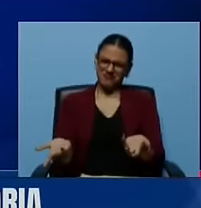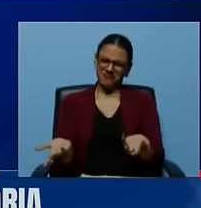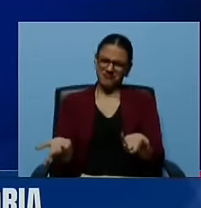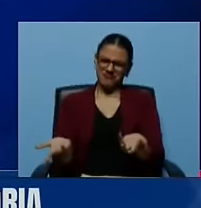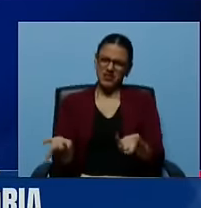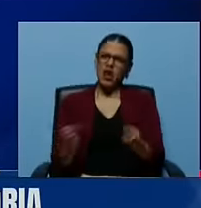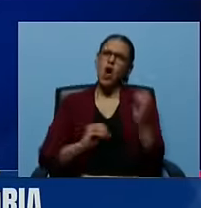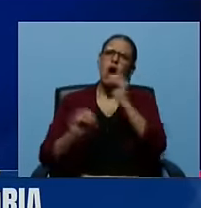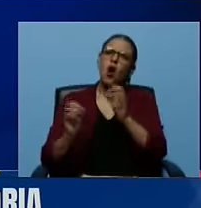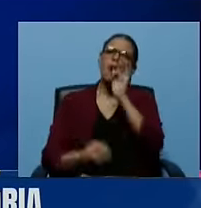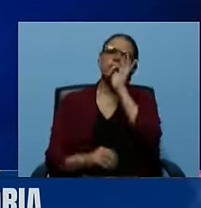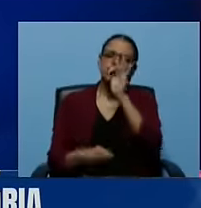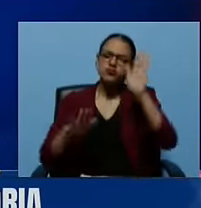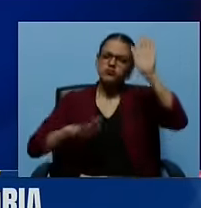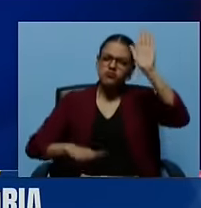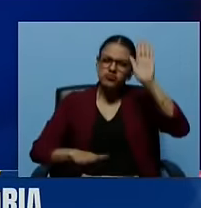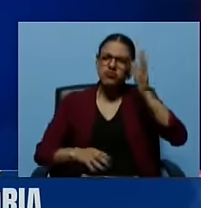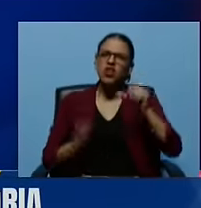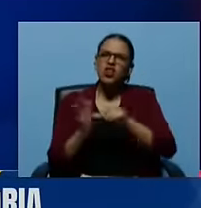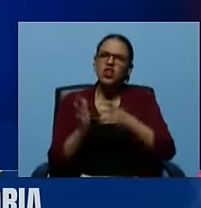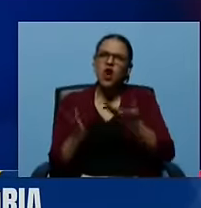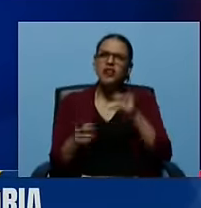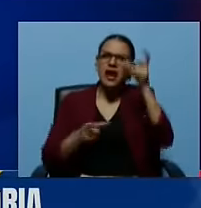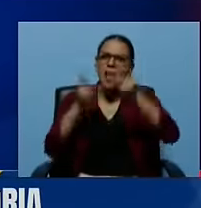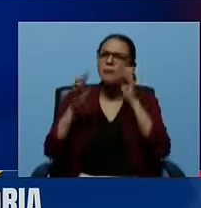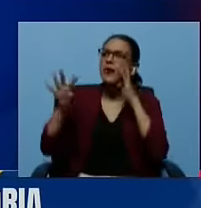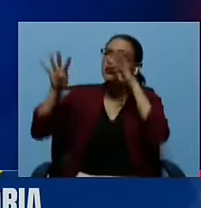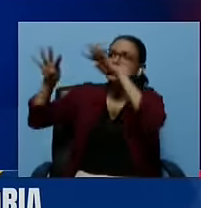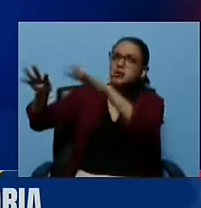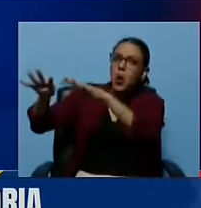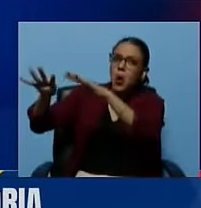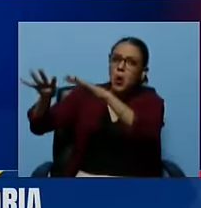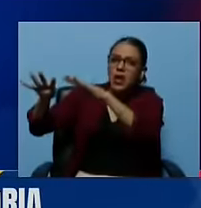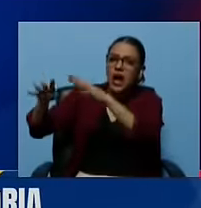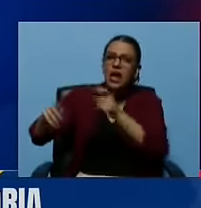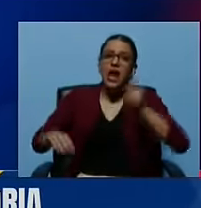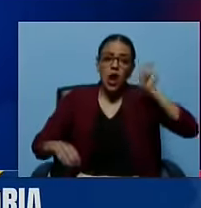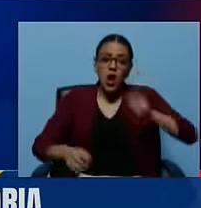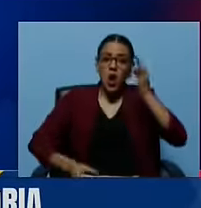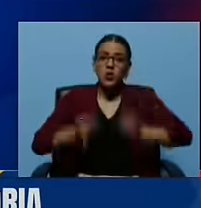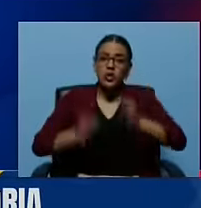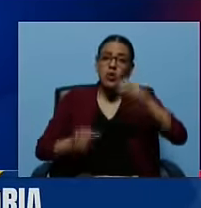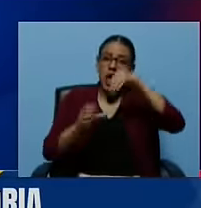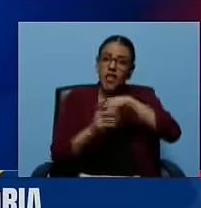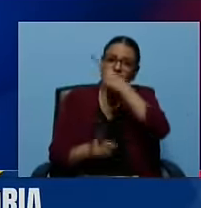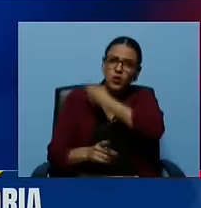¿Lo van a juramentar la audiencia, los tribunales españoles?